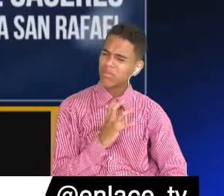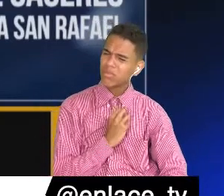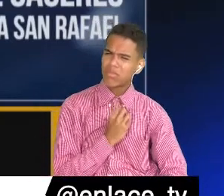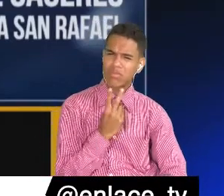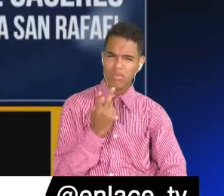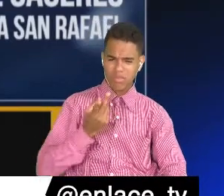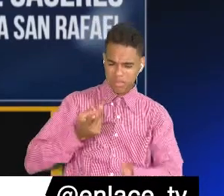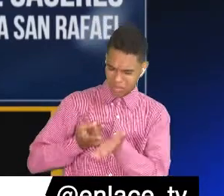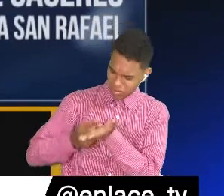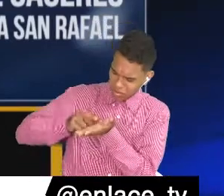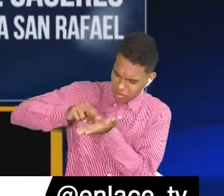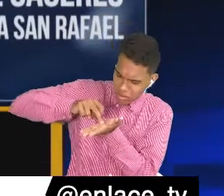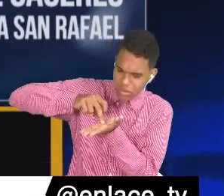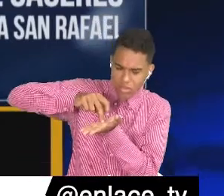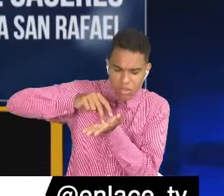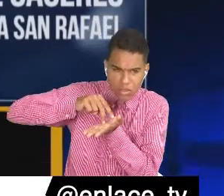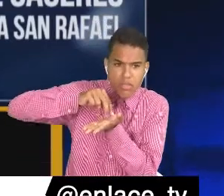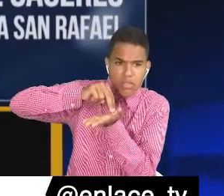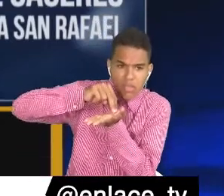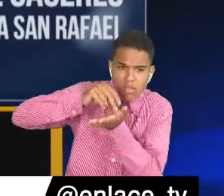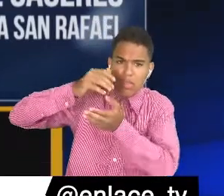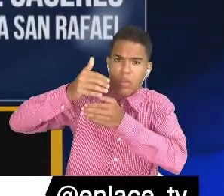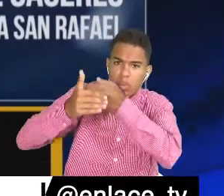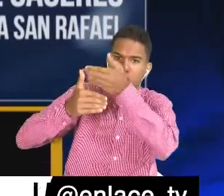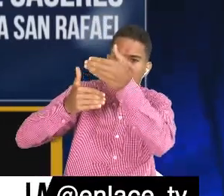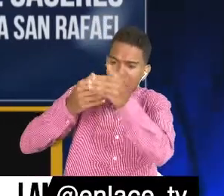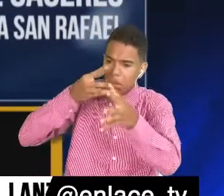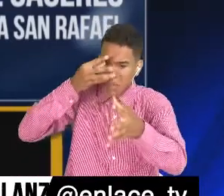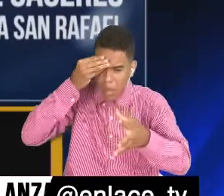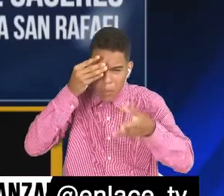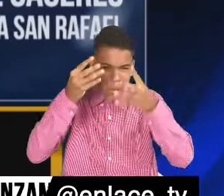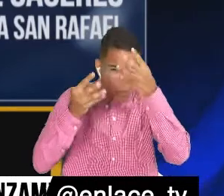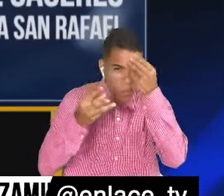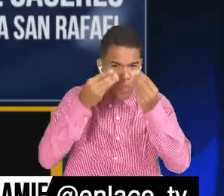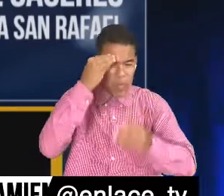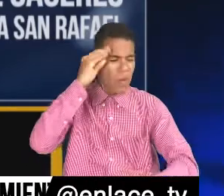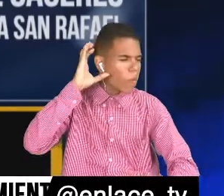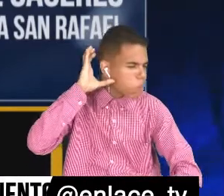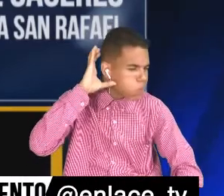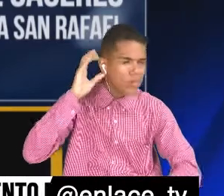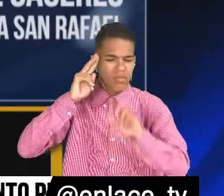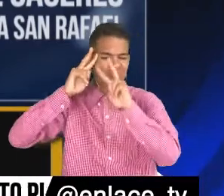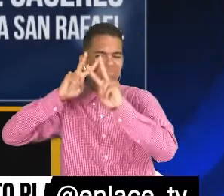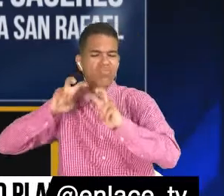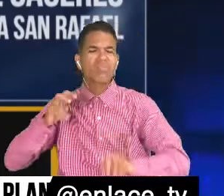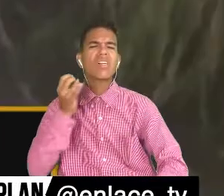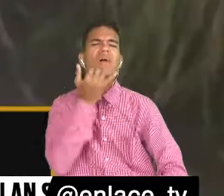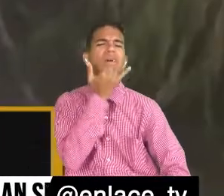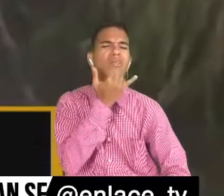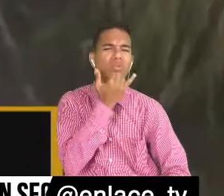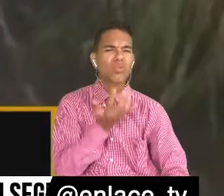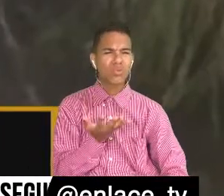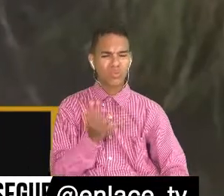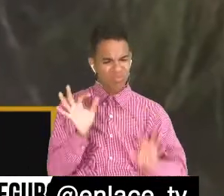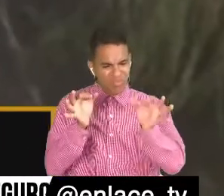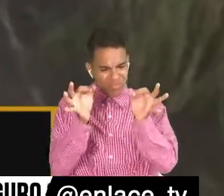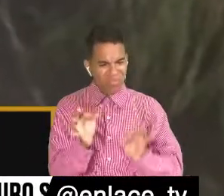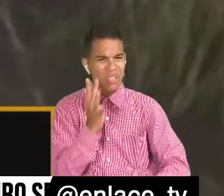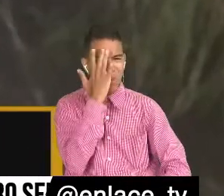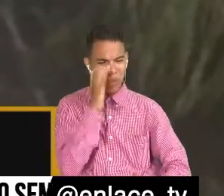caminar y está en el proceso de investigación qué pasó, qué sucedió. En esta misma